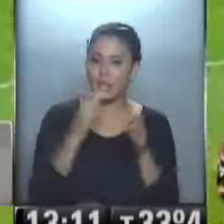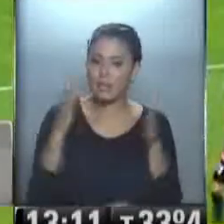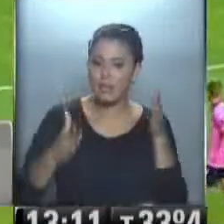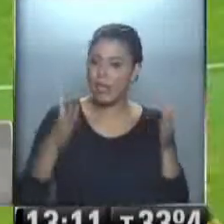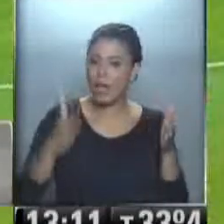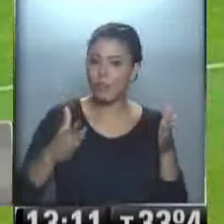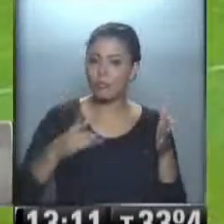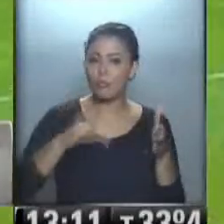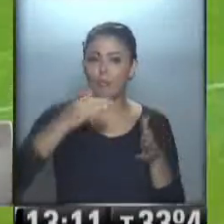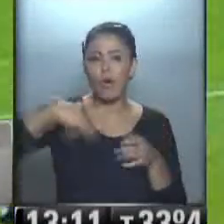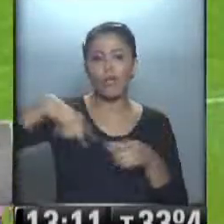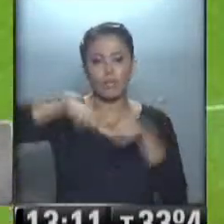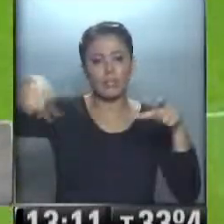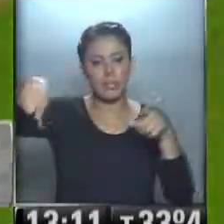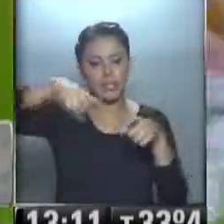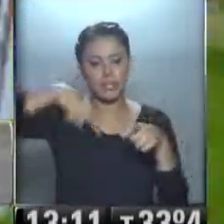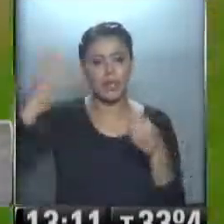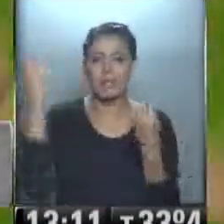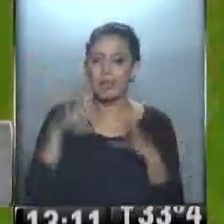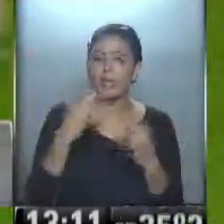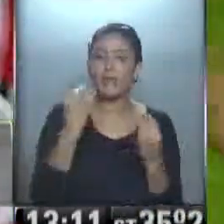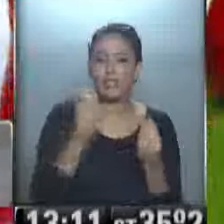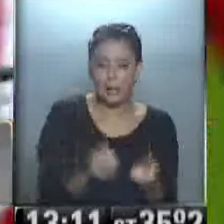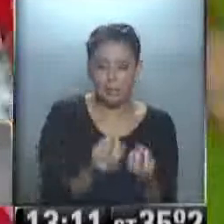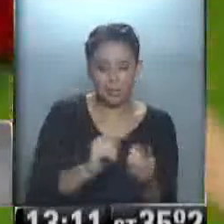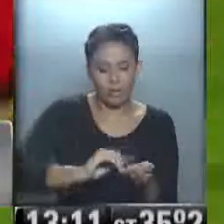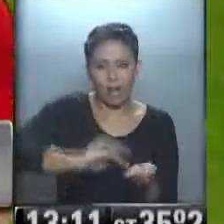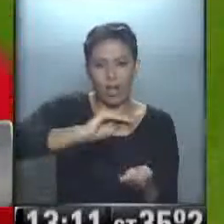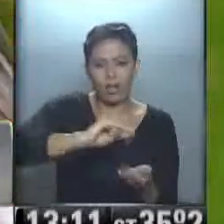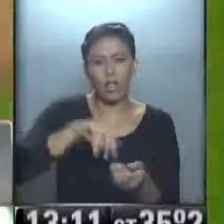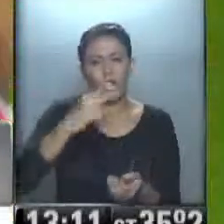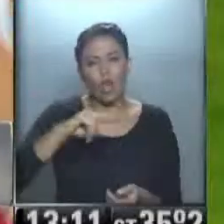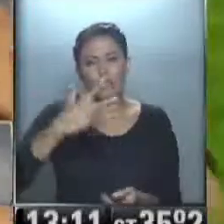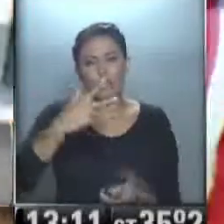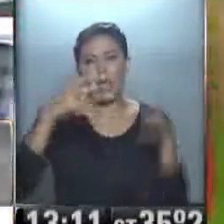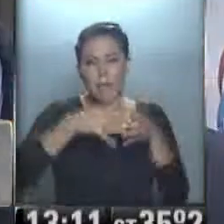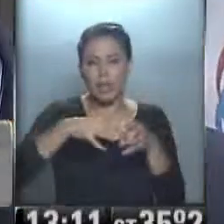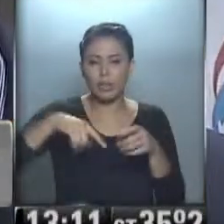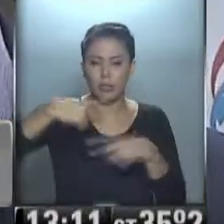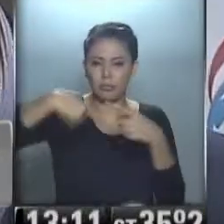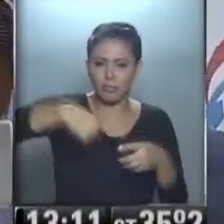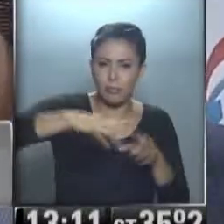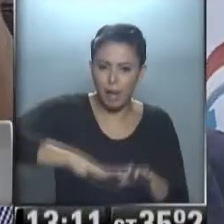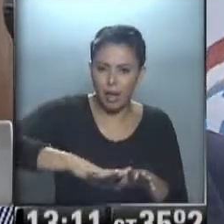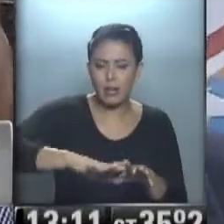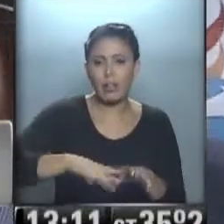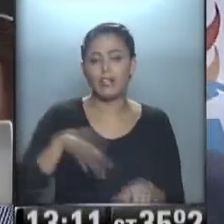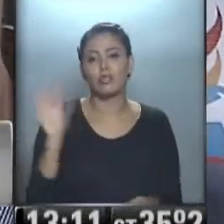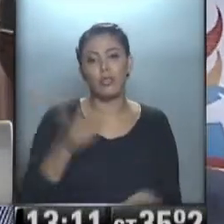campo, el césped estaba un poquito alto, y vieron dos o tres pelotas que se frenaron y que fueron situaciones de